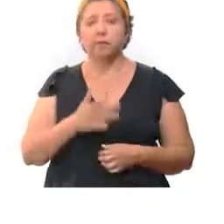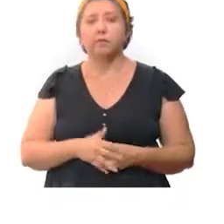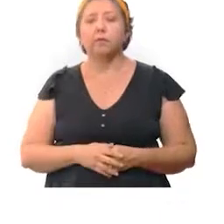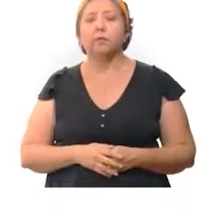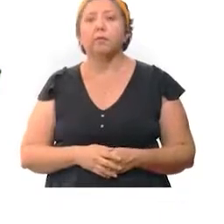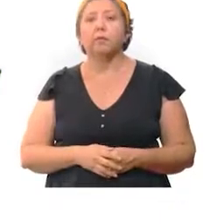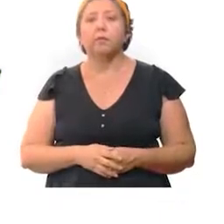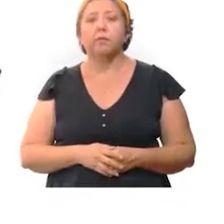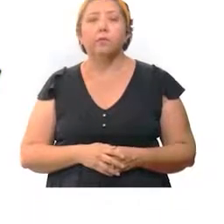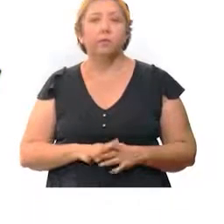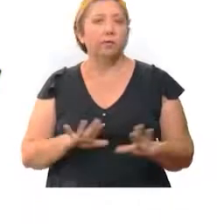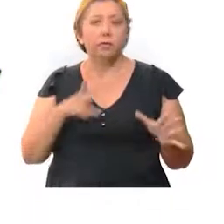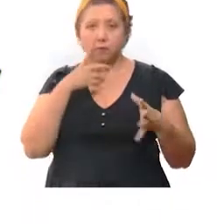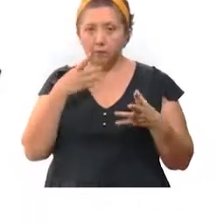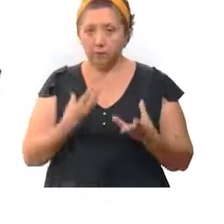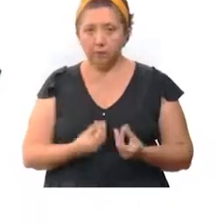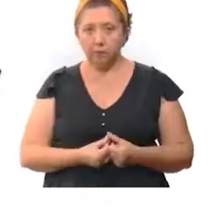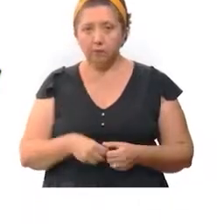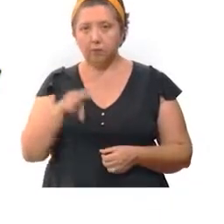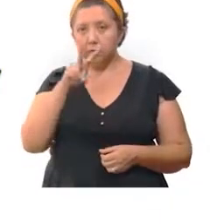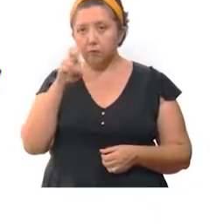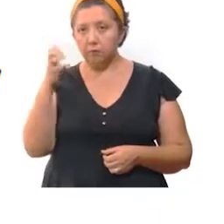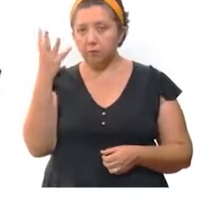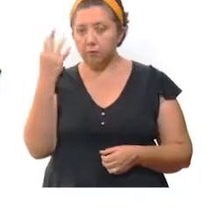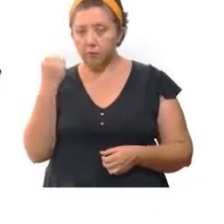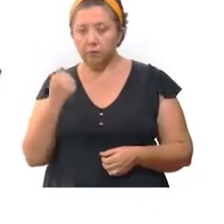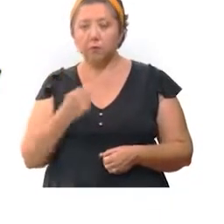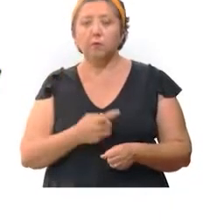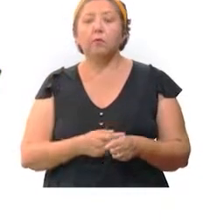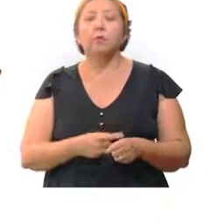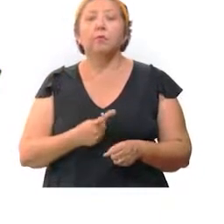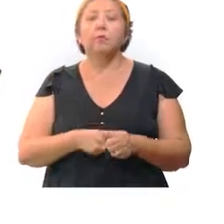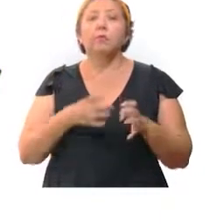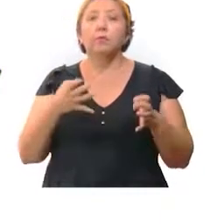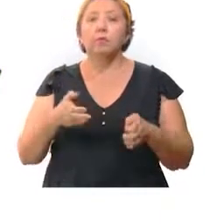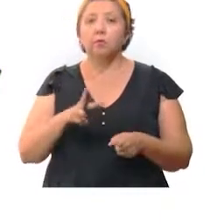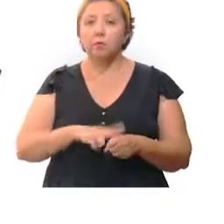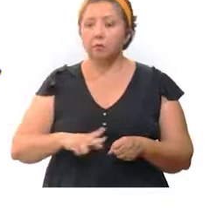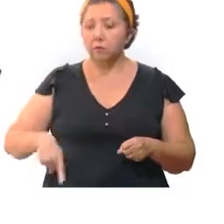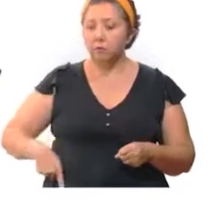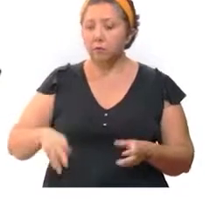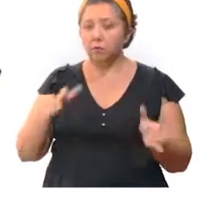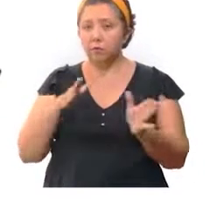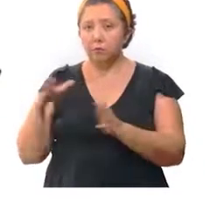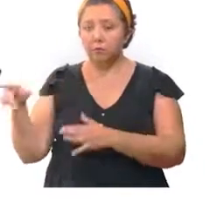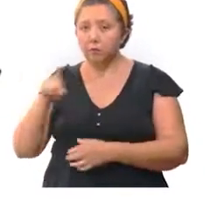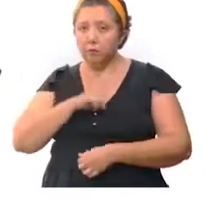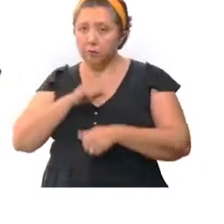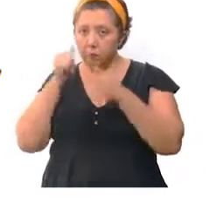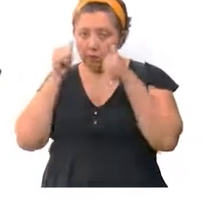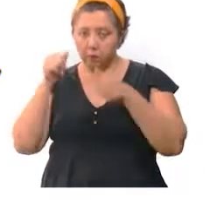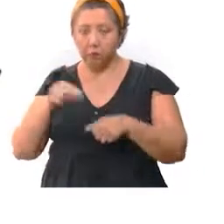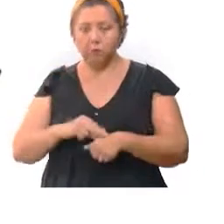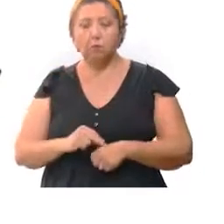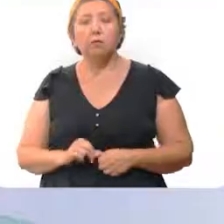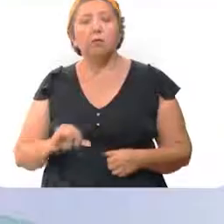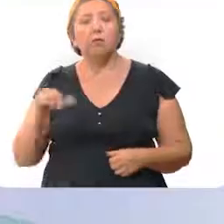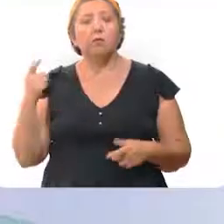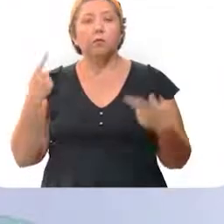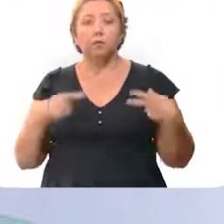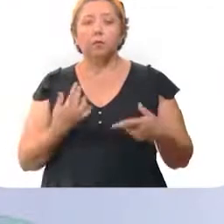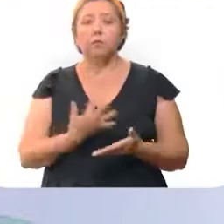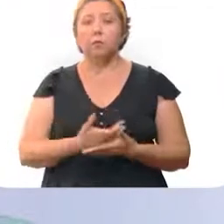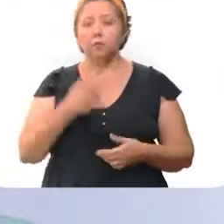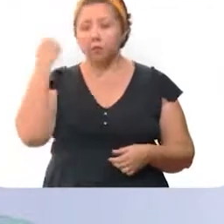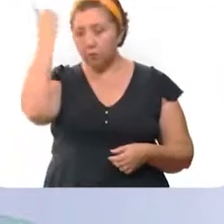síntomas leves. Como ya mencionamos, 209 de los casos positivos están en hospitales públicos y en aislamiento total. Hay